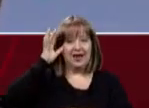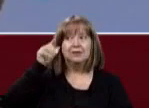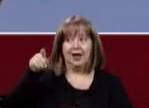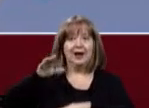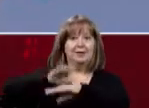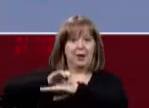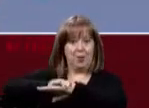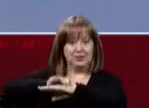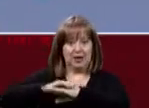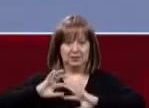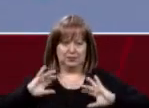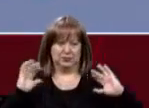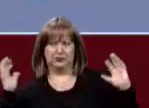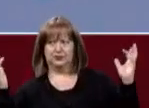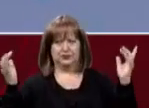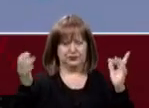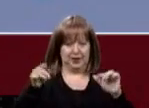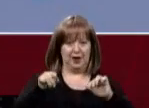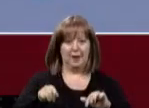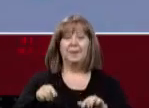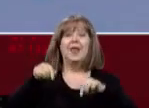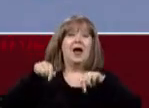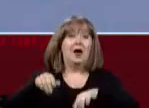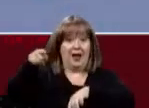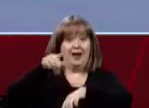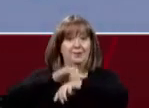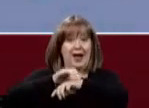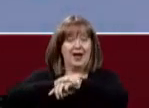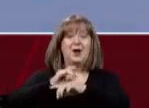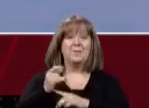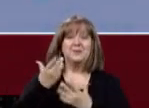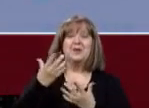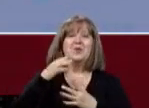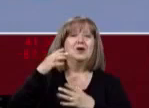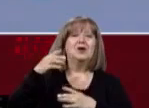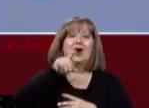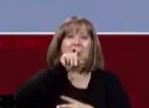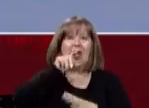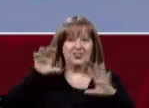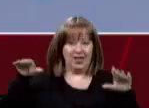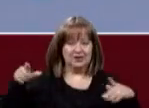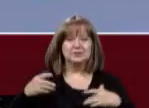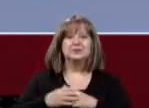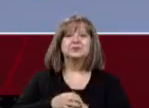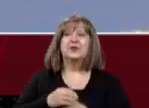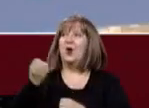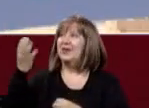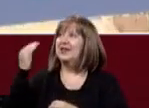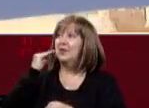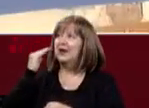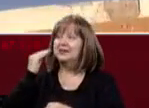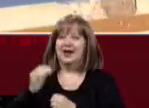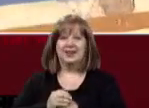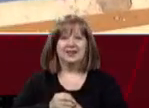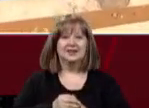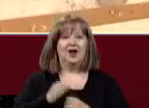nuestra provincia. Y ahora una ardua tarea que va a ser reparar el cóndor. ¿Cómo estás, Orlando? Muy bien, un gusto estar acá, saludo a